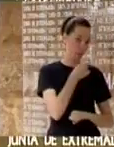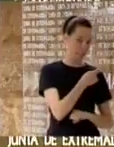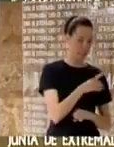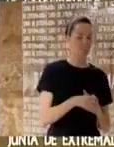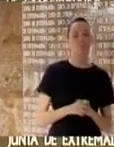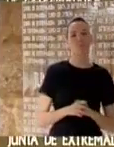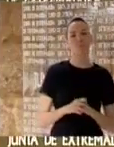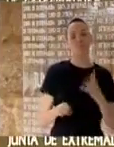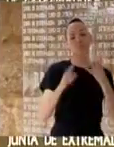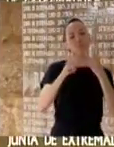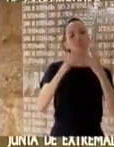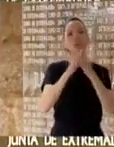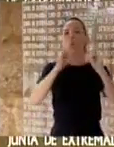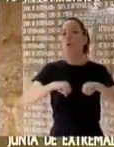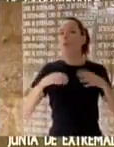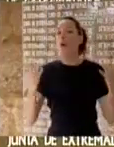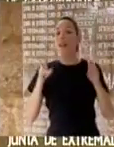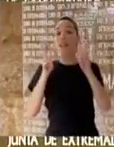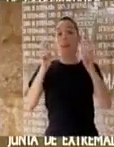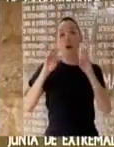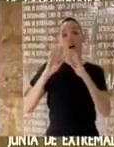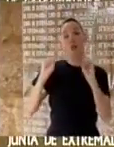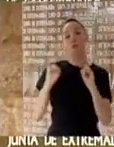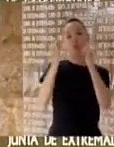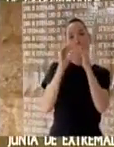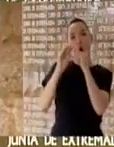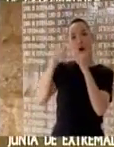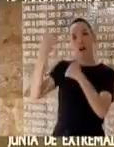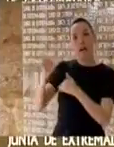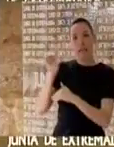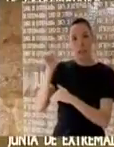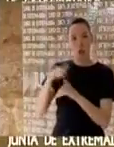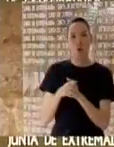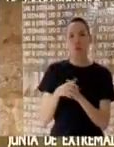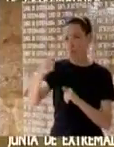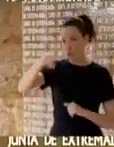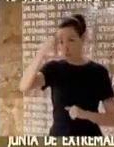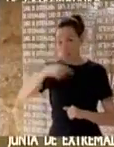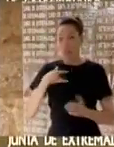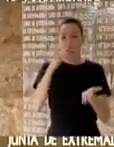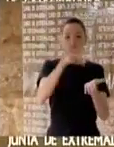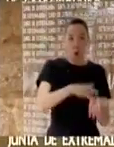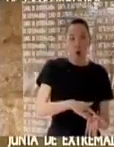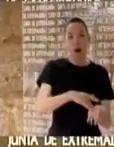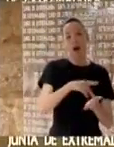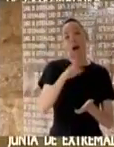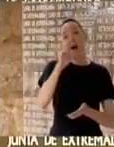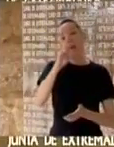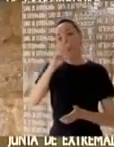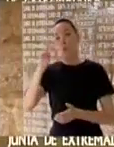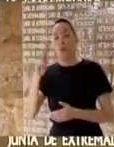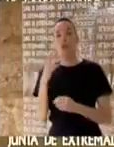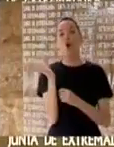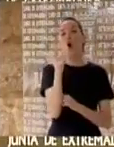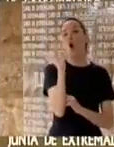yo he tenido ocasión durante estos últimos días, saben ustedes que estuve hace pocas semanas también en Alemania, he estado en el Reino Unido.